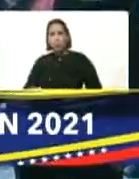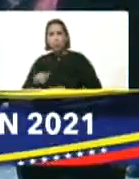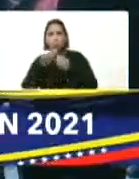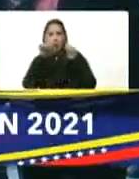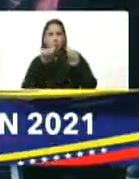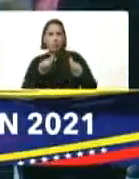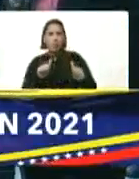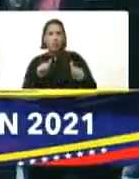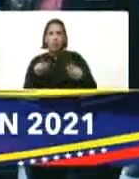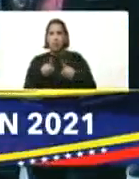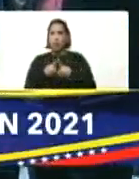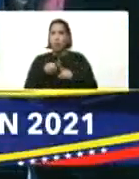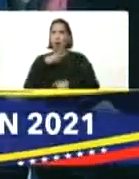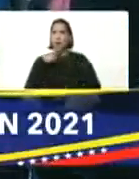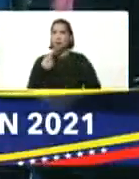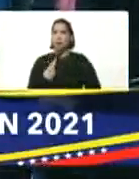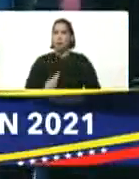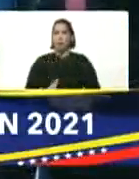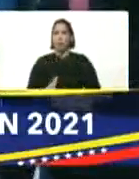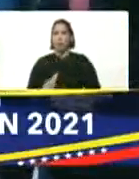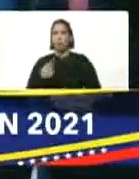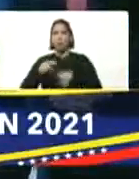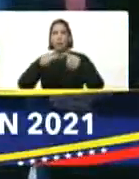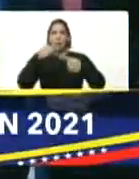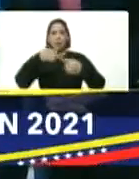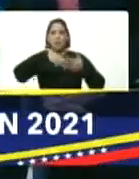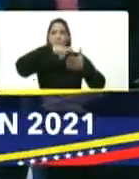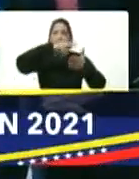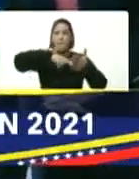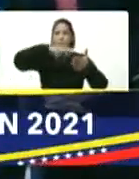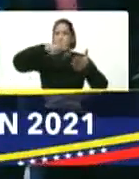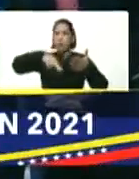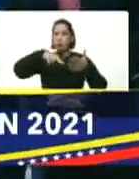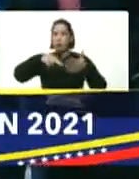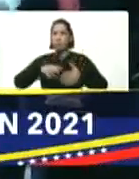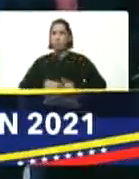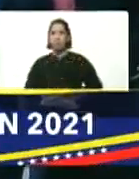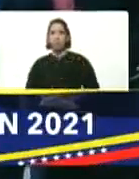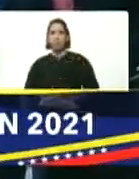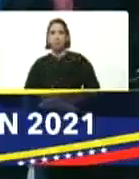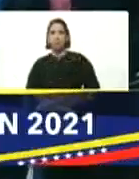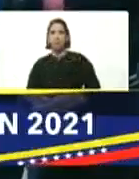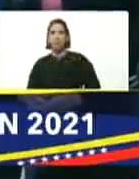del mañana. Están aquí también con sus trazos y sus colores.